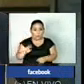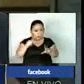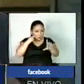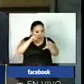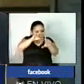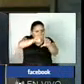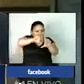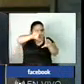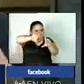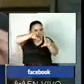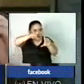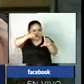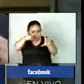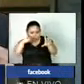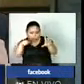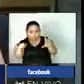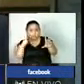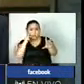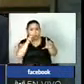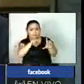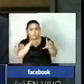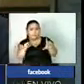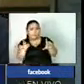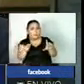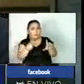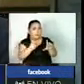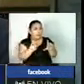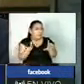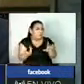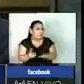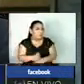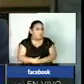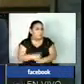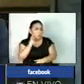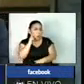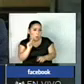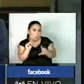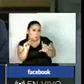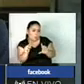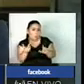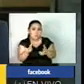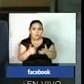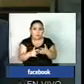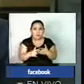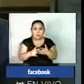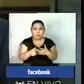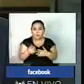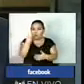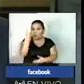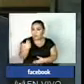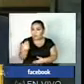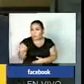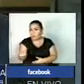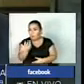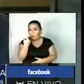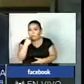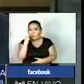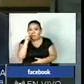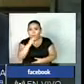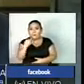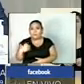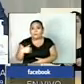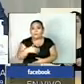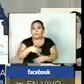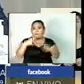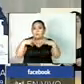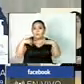planado en Costa Rica y que se ha mantenido con casos muy cortos nuevos todos los días escuchamos al ministro de